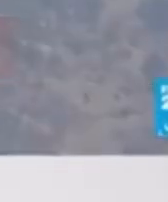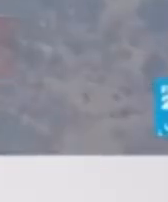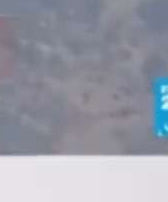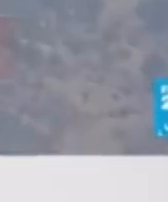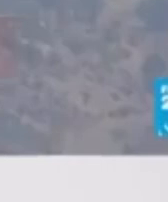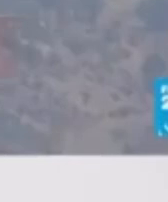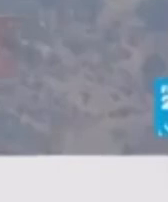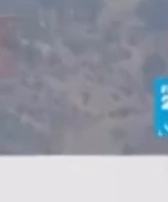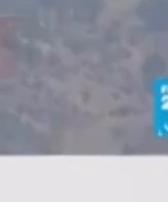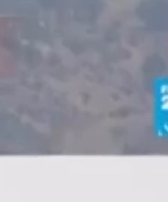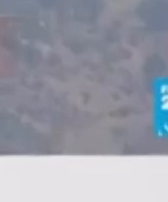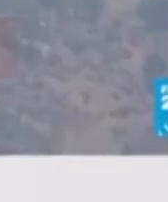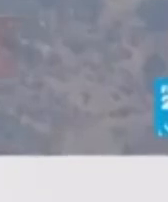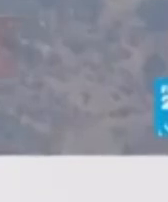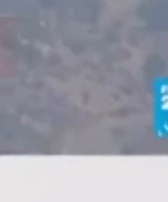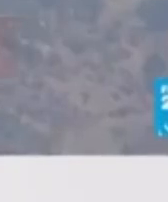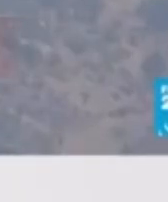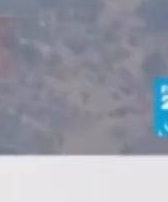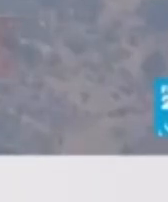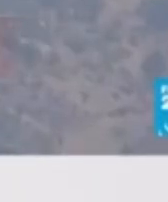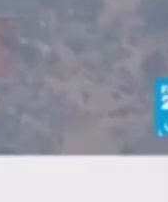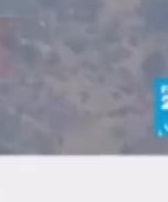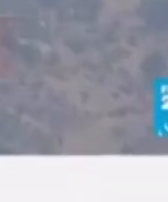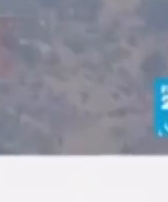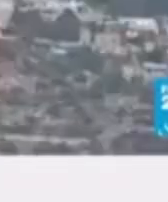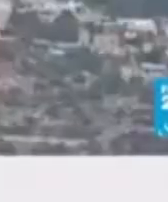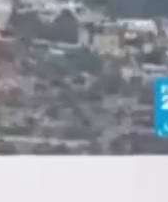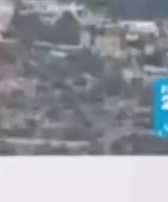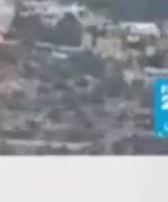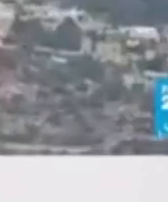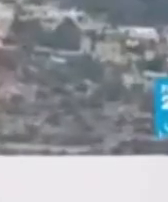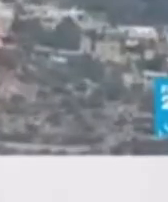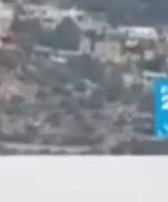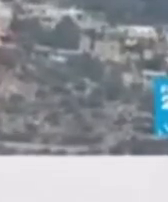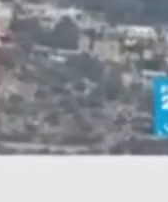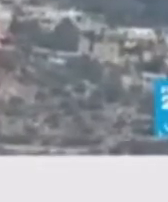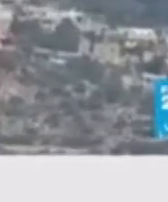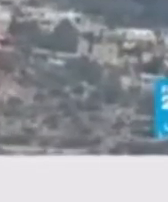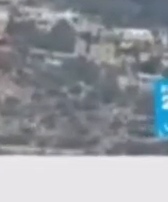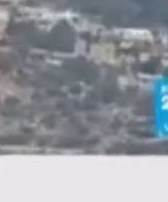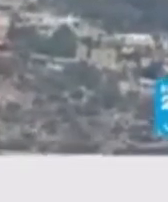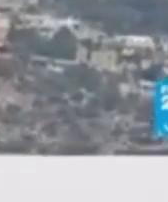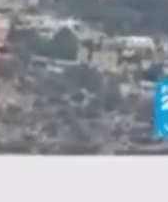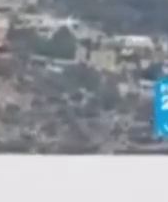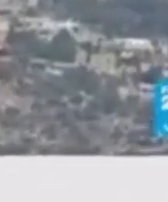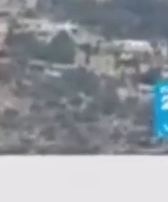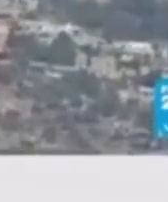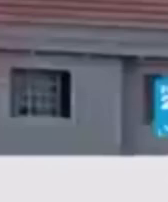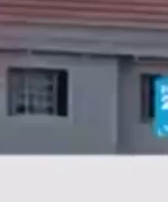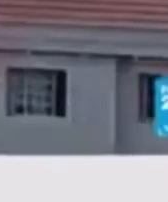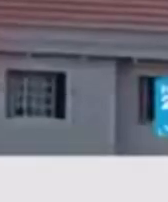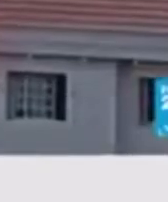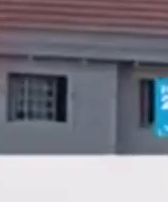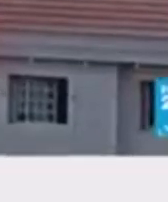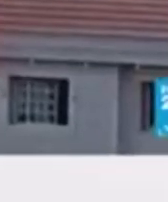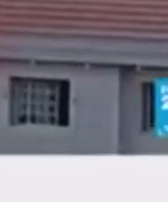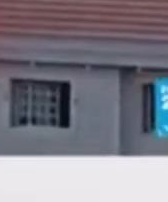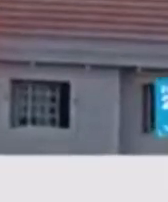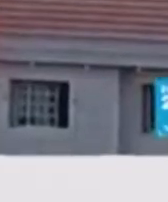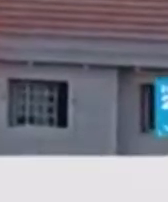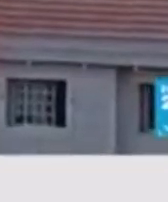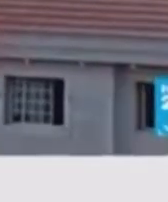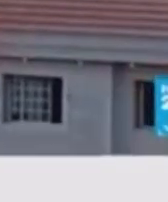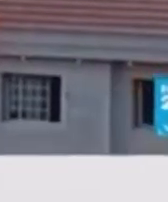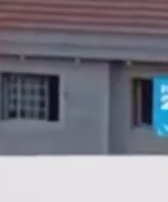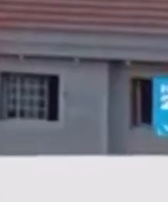directos que hemos visto durante prácticamente todo este año contra vehículos y motocicletas, estos asesinatos selectivos que también